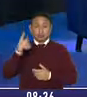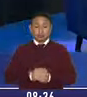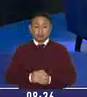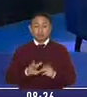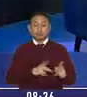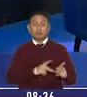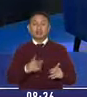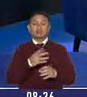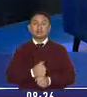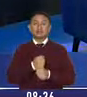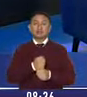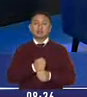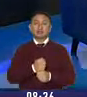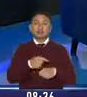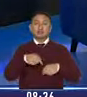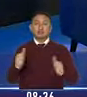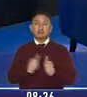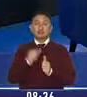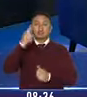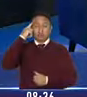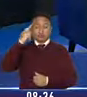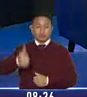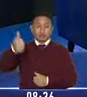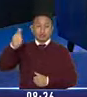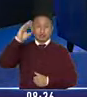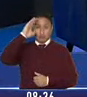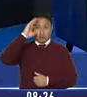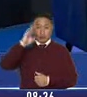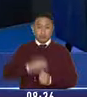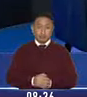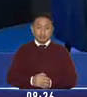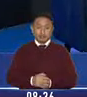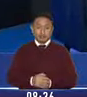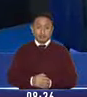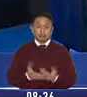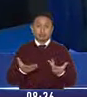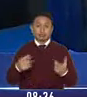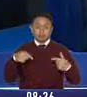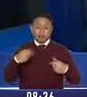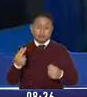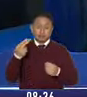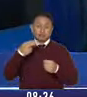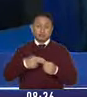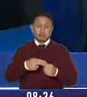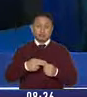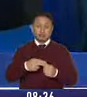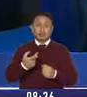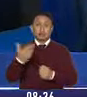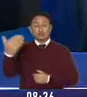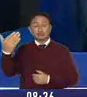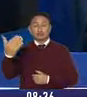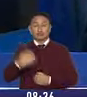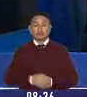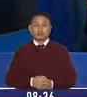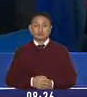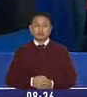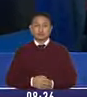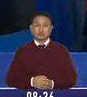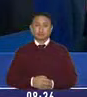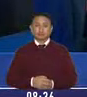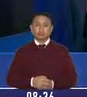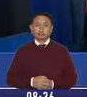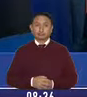plan de seguridad con el gobierno central, con la Policía Nacional, pero por supuesto con la participación de las alcaldías y de las juntas parroquiales. Más allá de